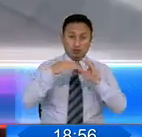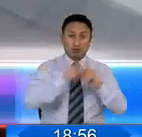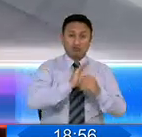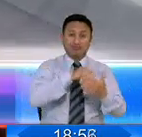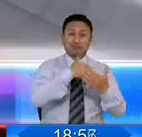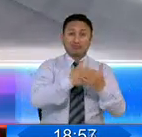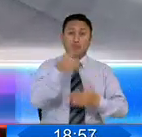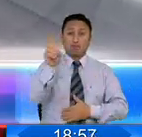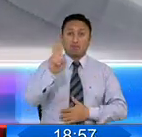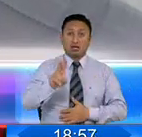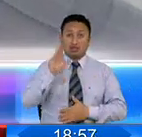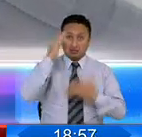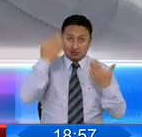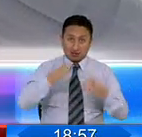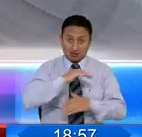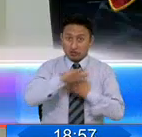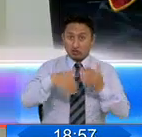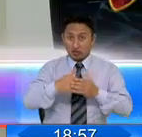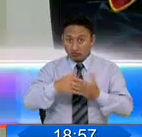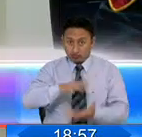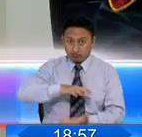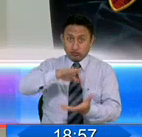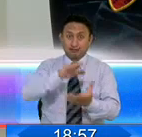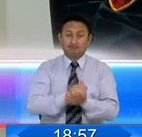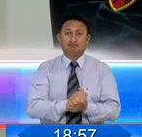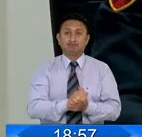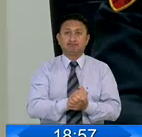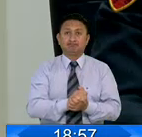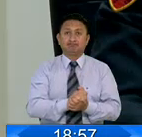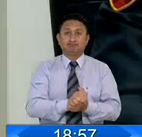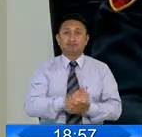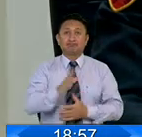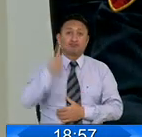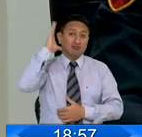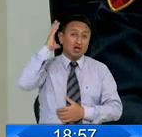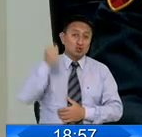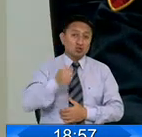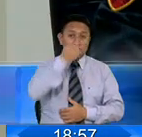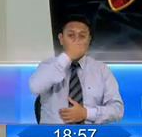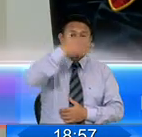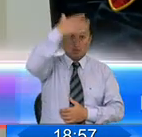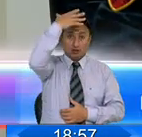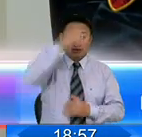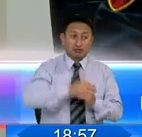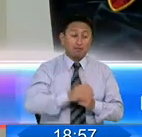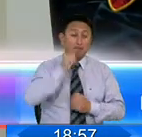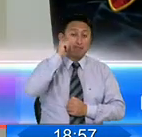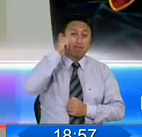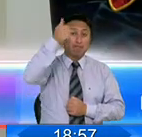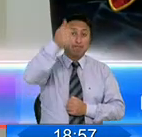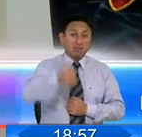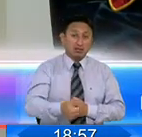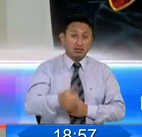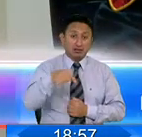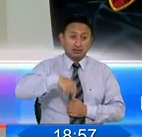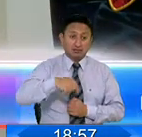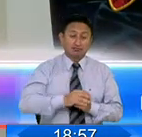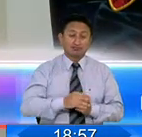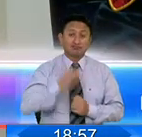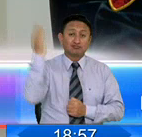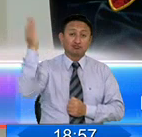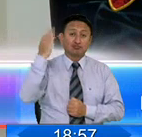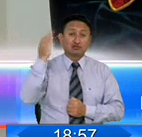la distribución a nivel nacional. Nos faltaría Azuay y Santo Domingo y el día de mañana estaríamos entregando Carchi,